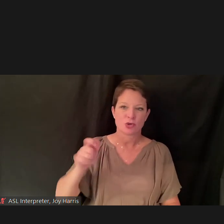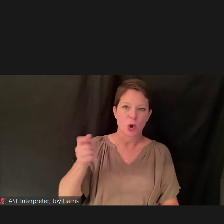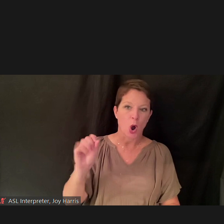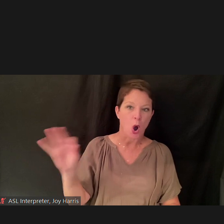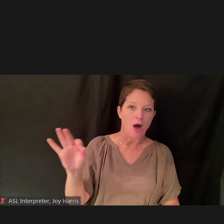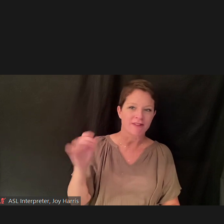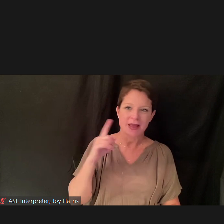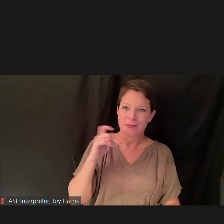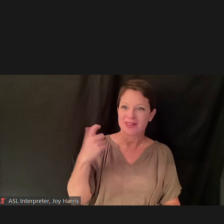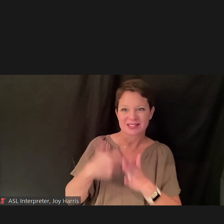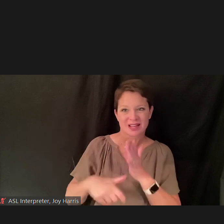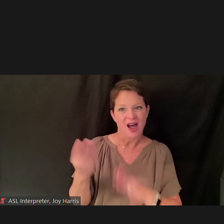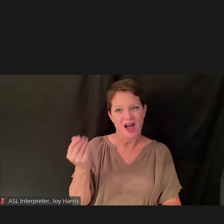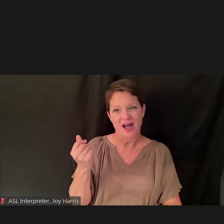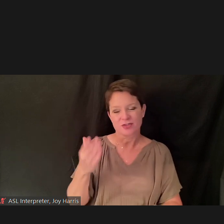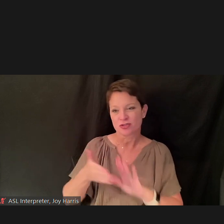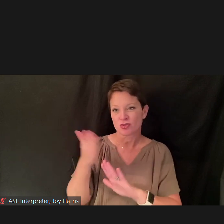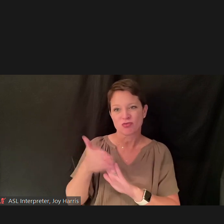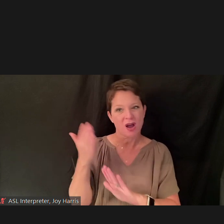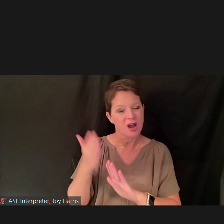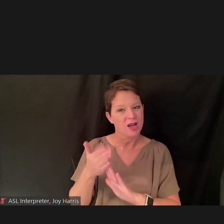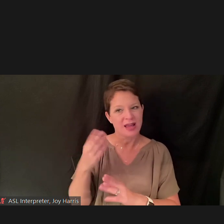aire acondicionado.